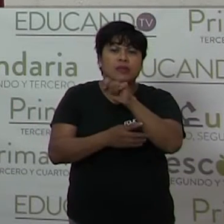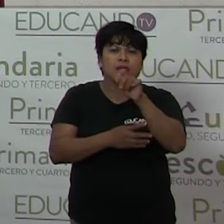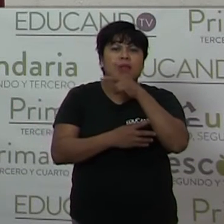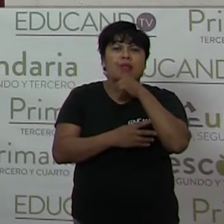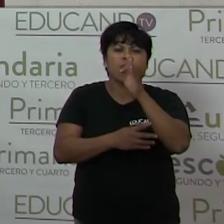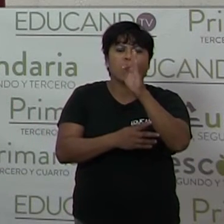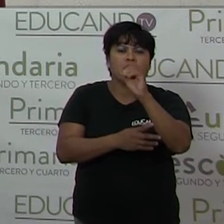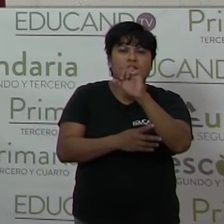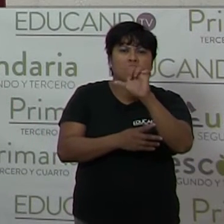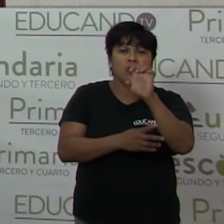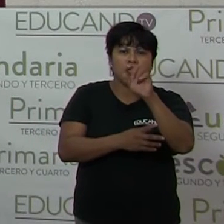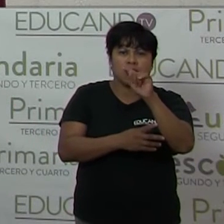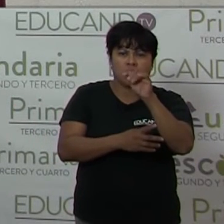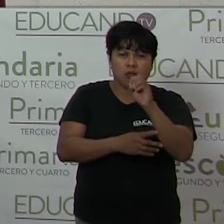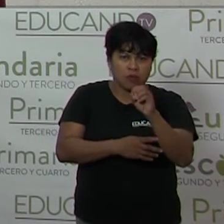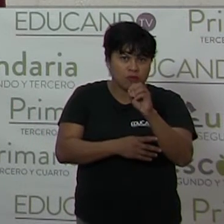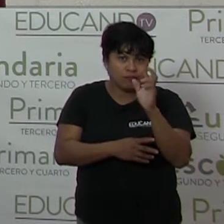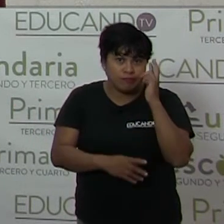folletos